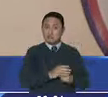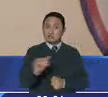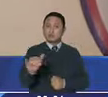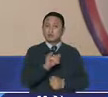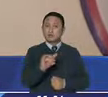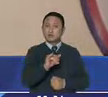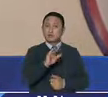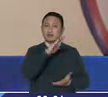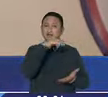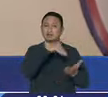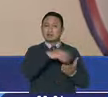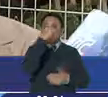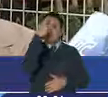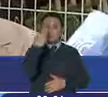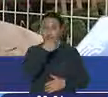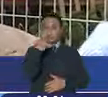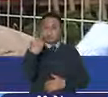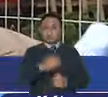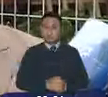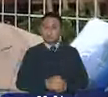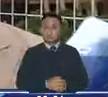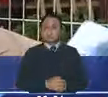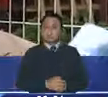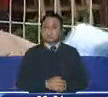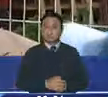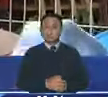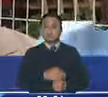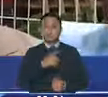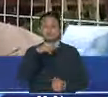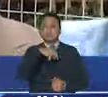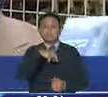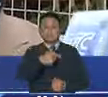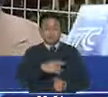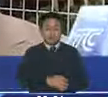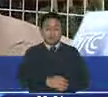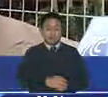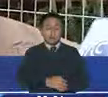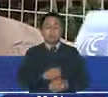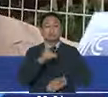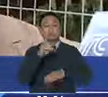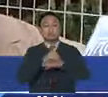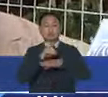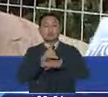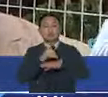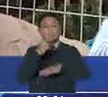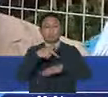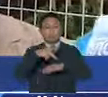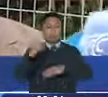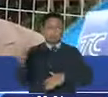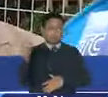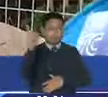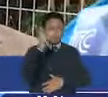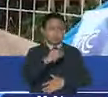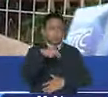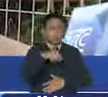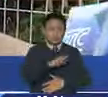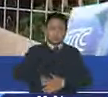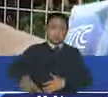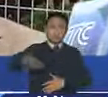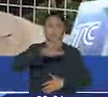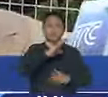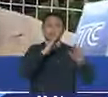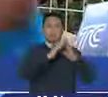de rehabilitación. De la misma manera hemos encontrado que profesionales han sabido asistir a esta casa. Es una urbanización que no